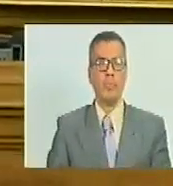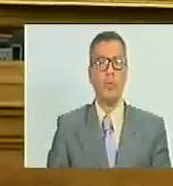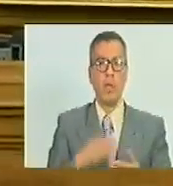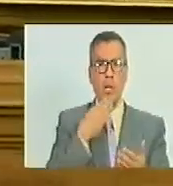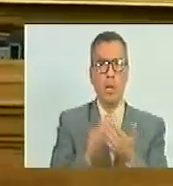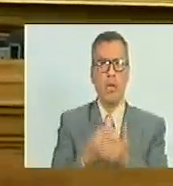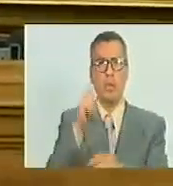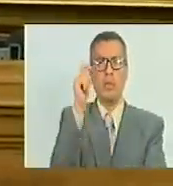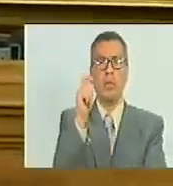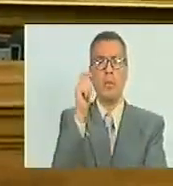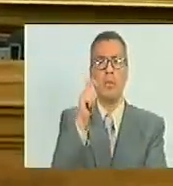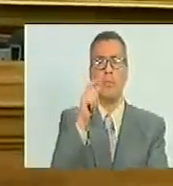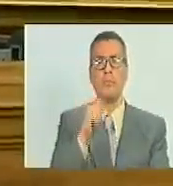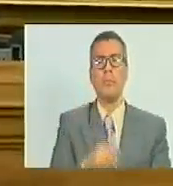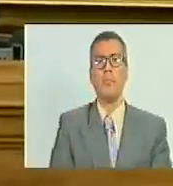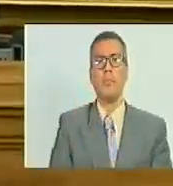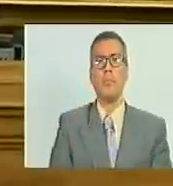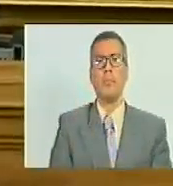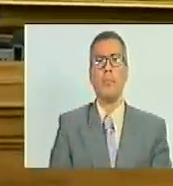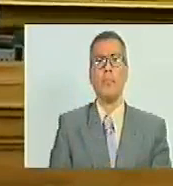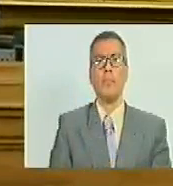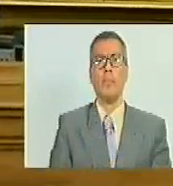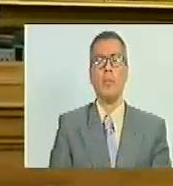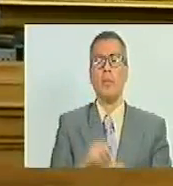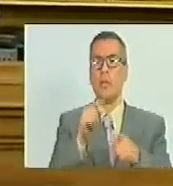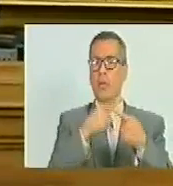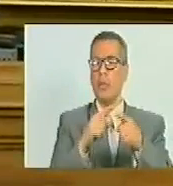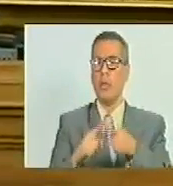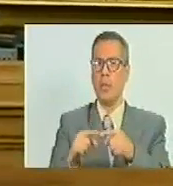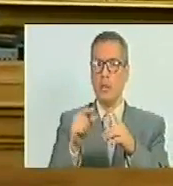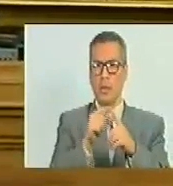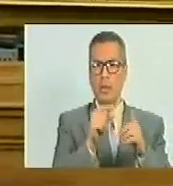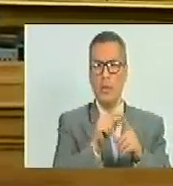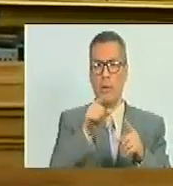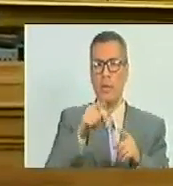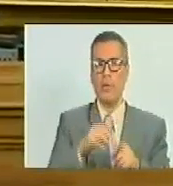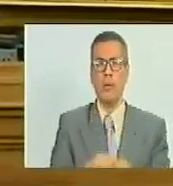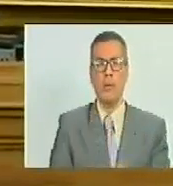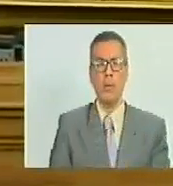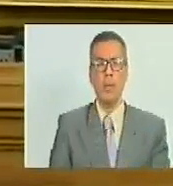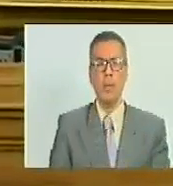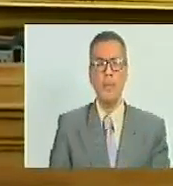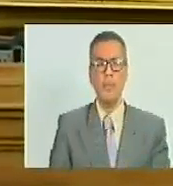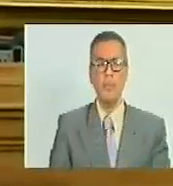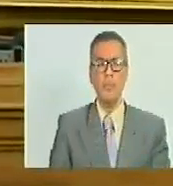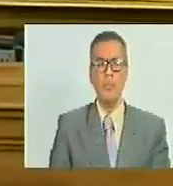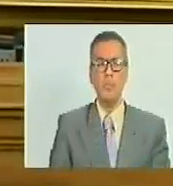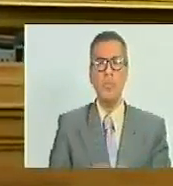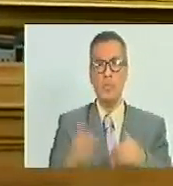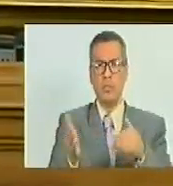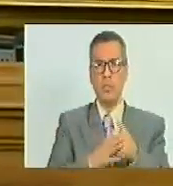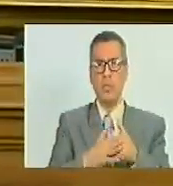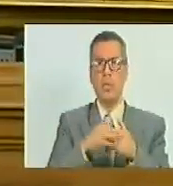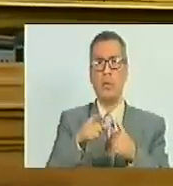Gracias, diputado. ¿Nadie más ha anotado el derecho de palabra? Se va a